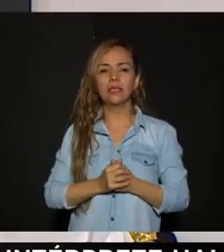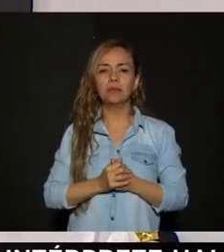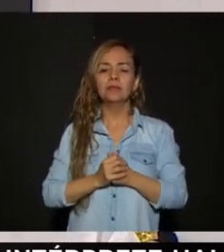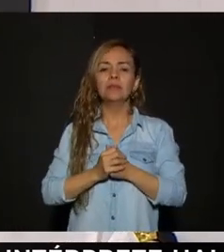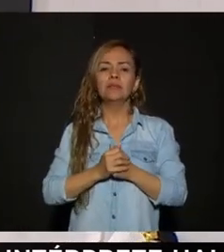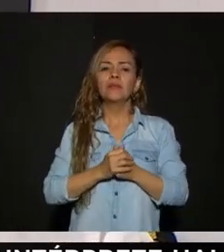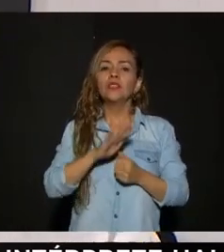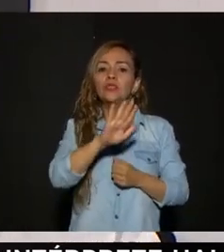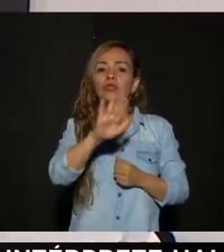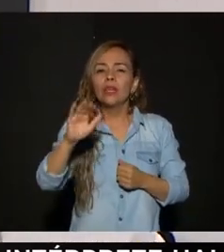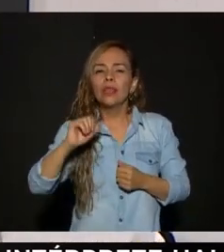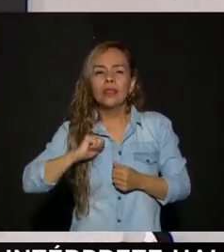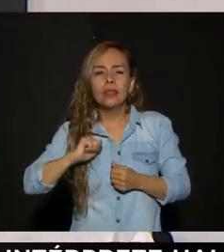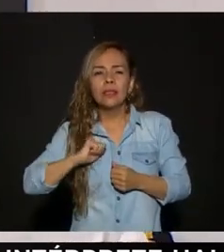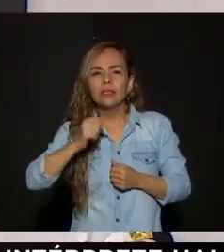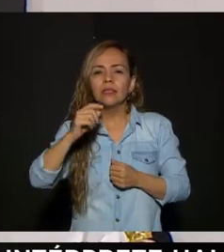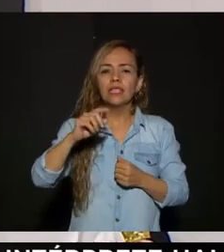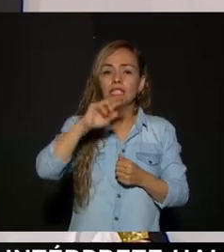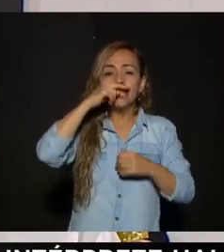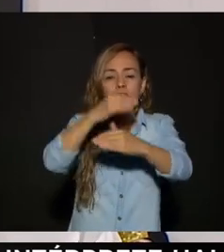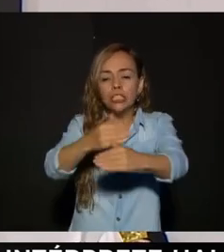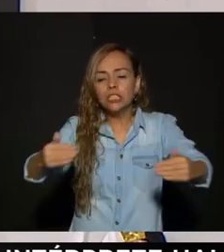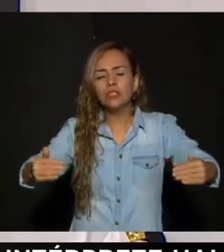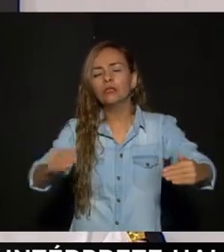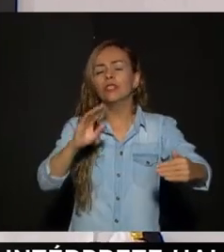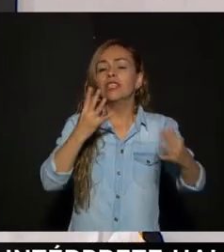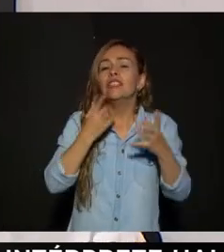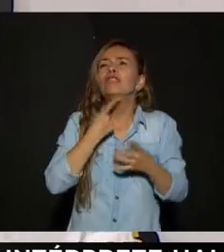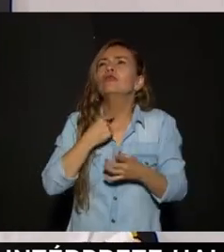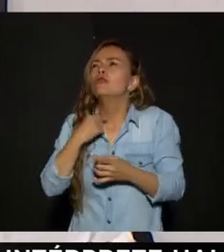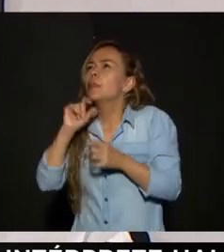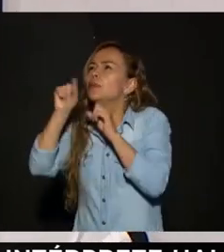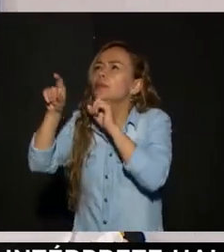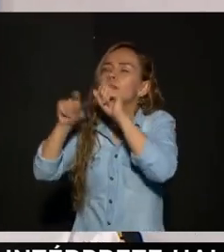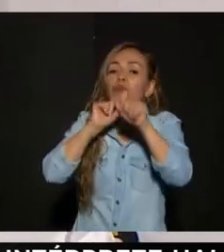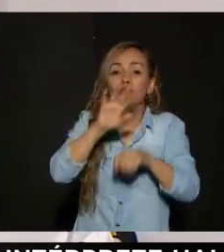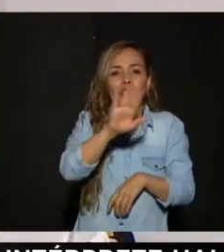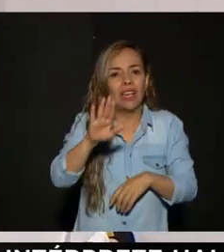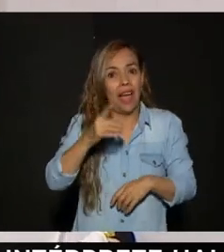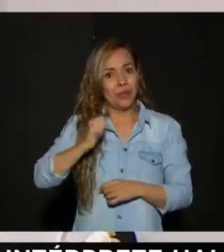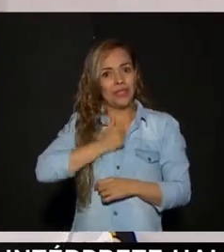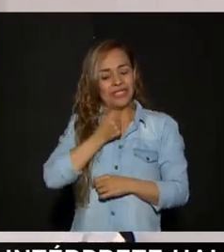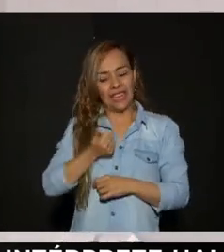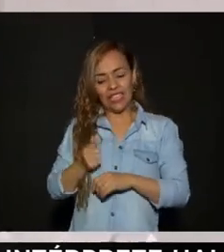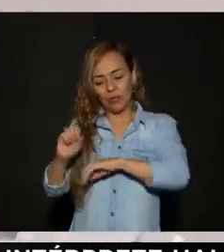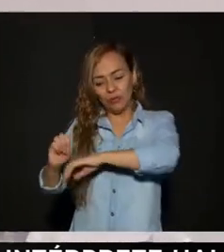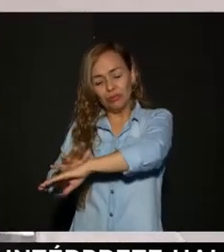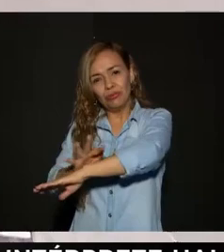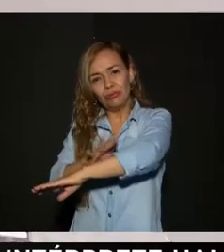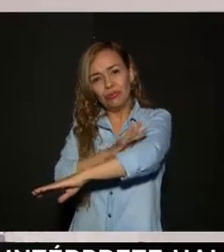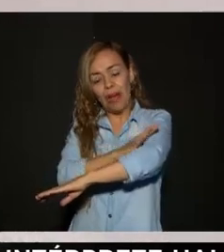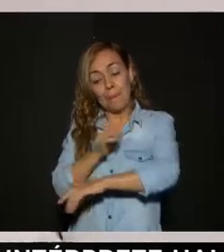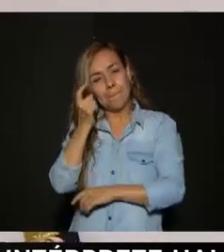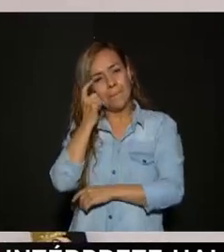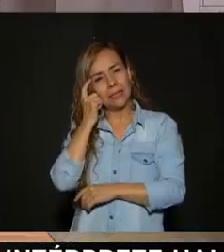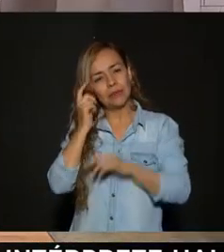que ellos quieren investigar, que ellos quieren aprender, y invitarlos a eso, a potencializar su pensamiento